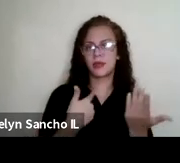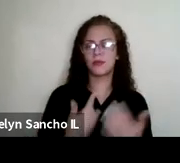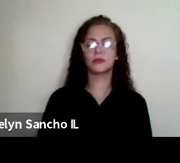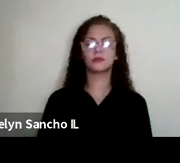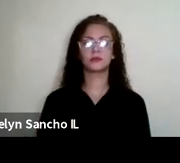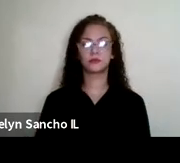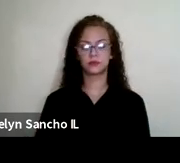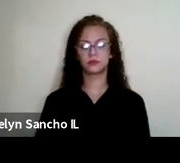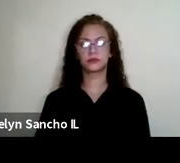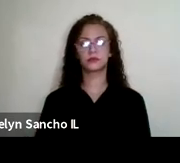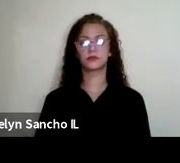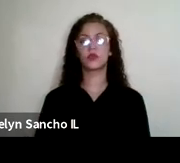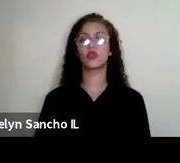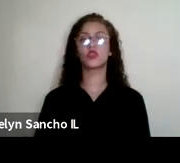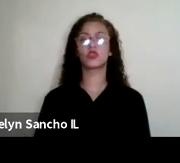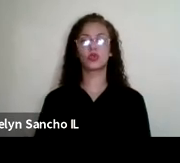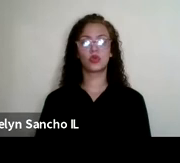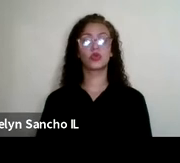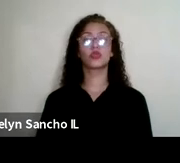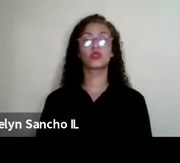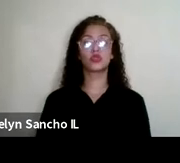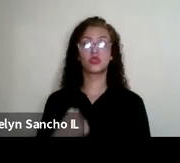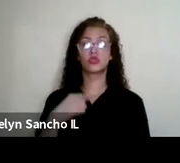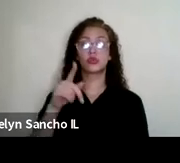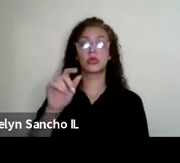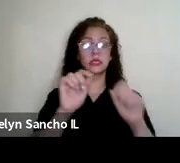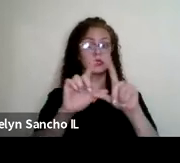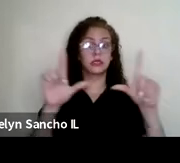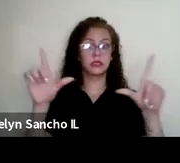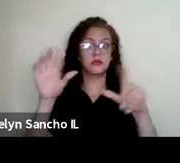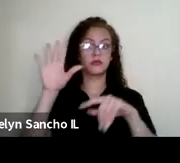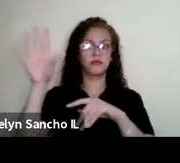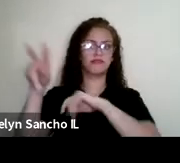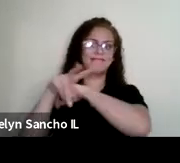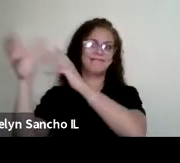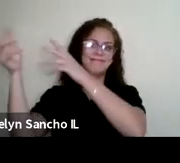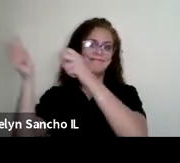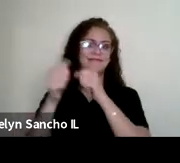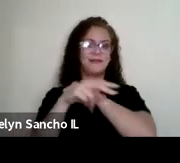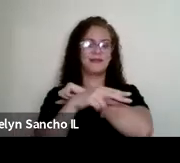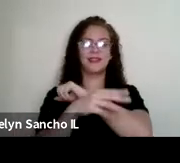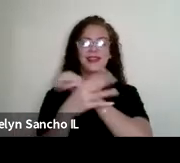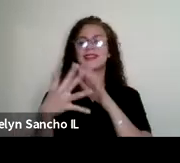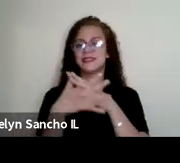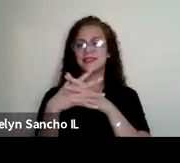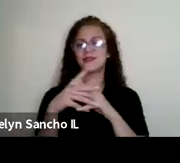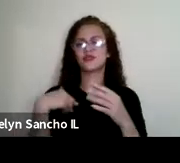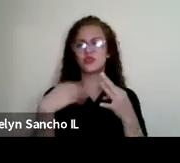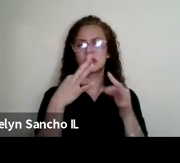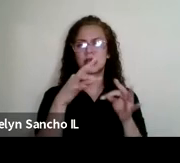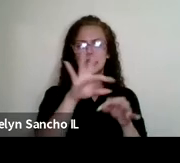Yo me robé este gráfico de Estados Unidos porque traté de encontrar uno en Costa